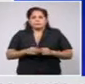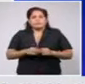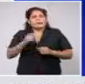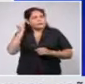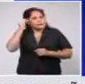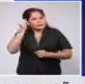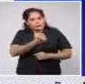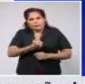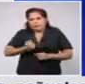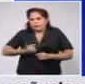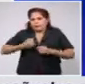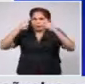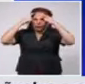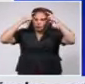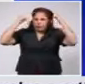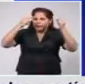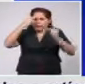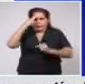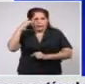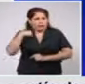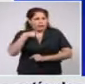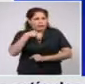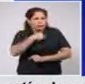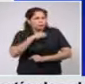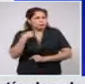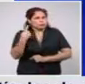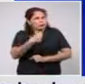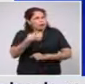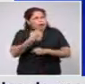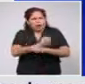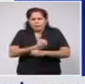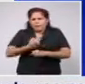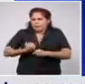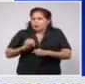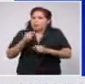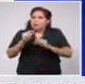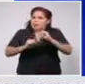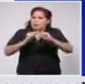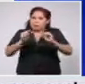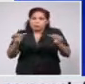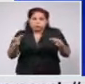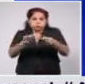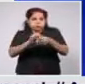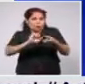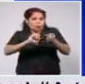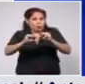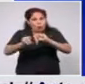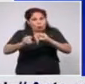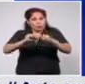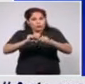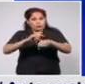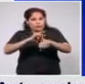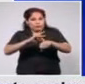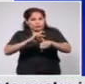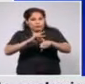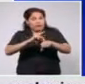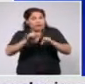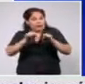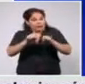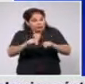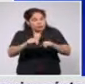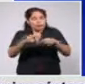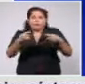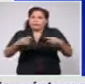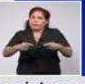esfuerzos, que vamos a hacerlo, lo estamos haciendo para realmente disminuirlo, pues debemos